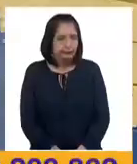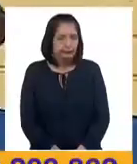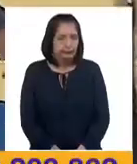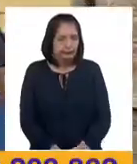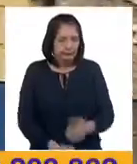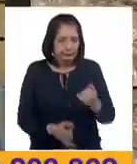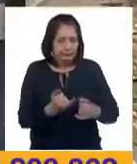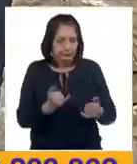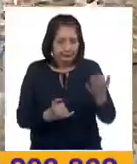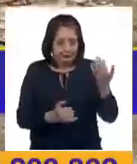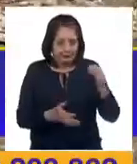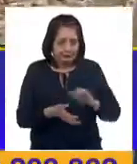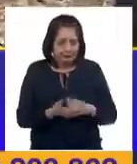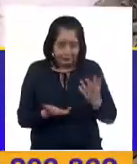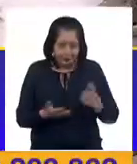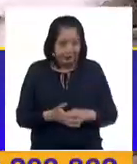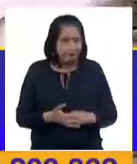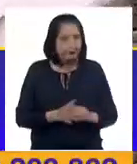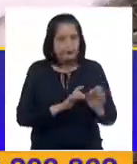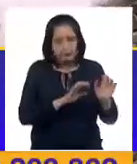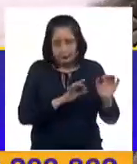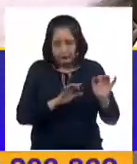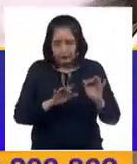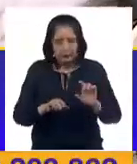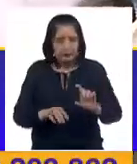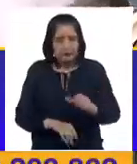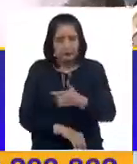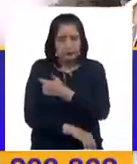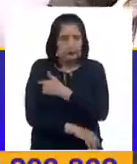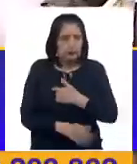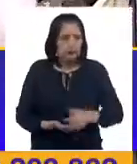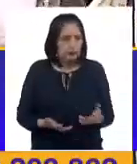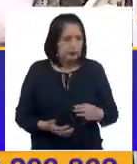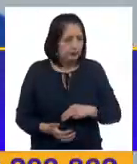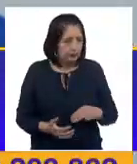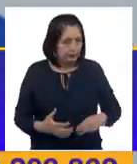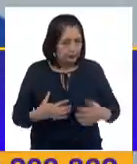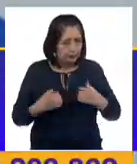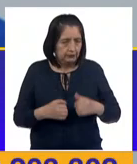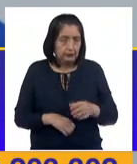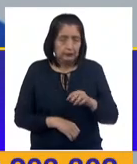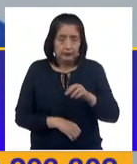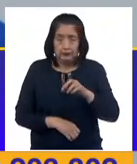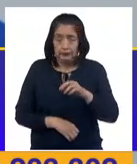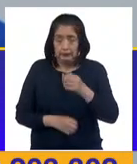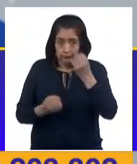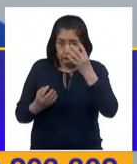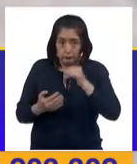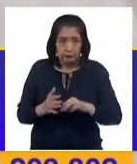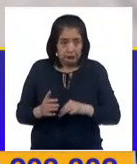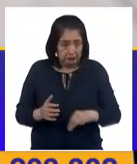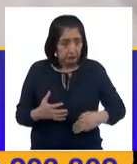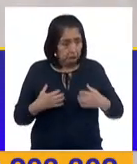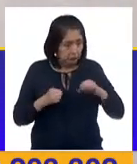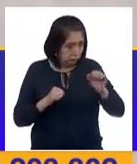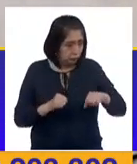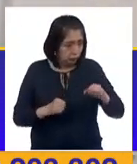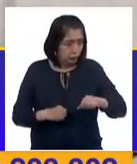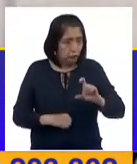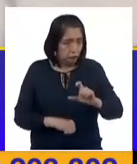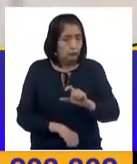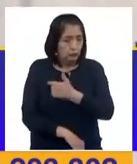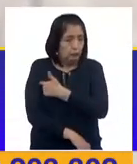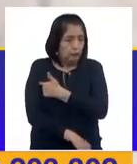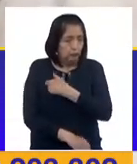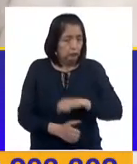En la última jornada de campaña de vacunación, la ministra de Salud, Pilar Massetti, informó que el MINSA tiene previsto realizar la vacunación contra